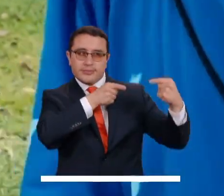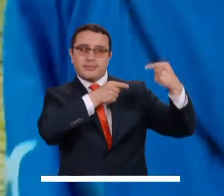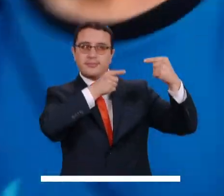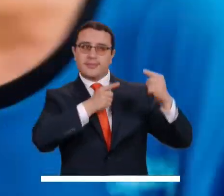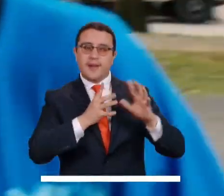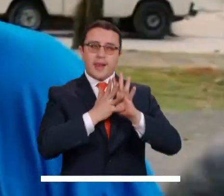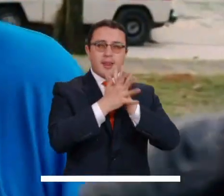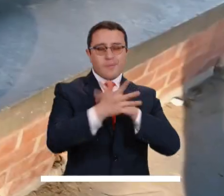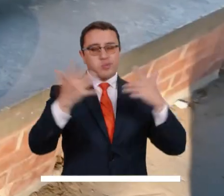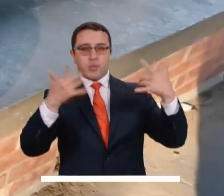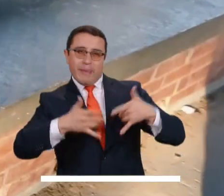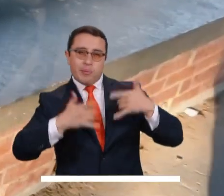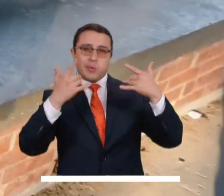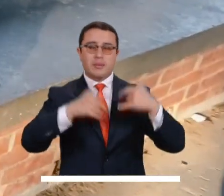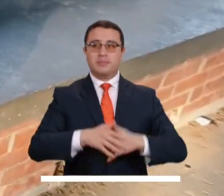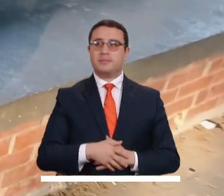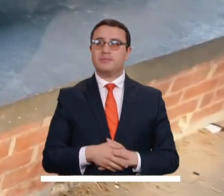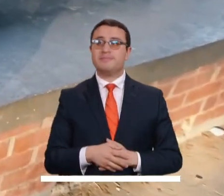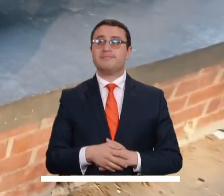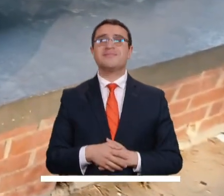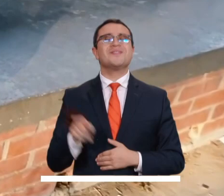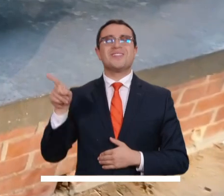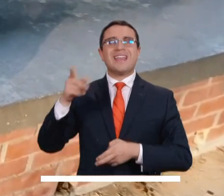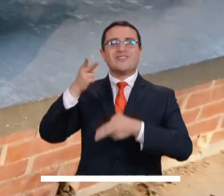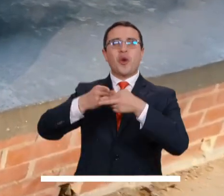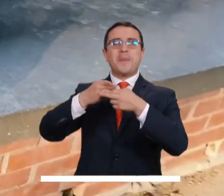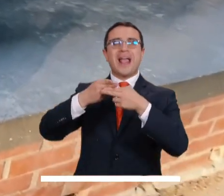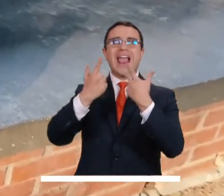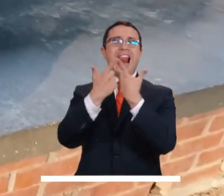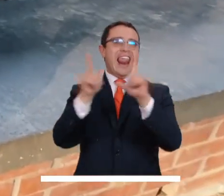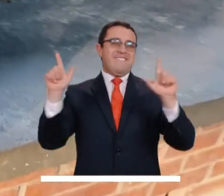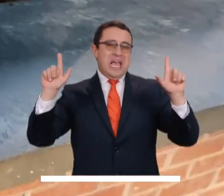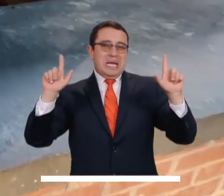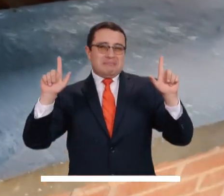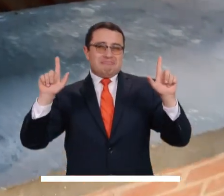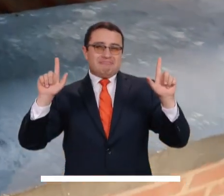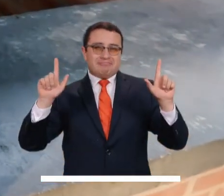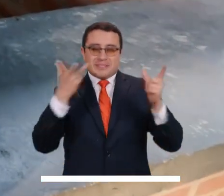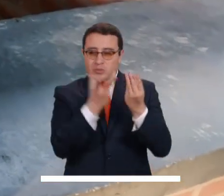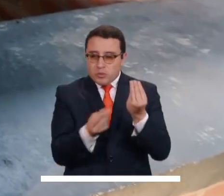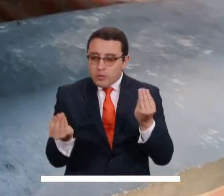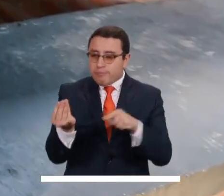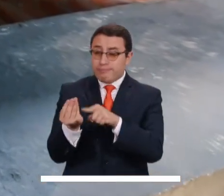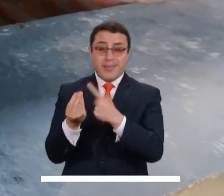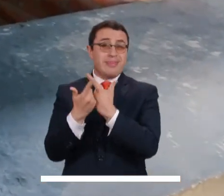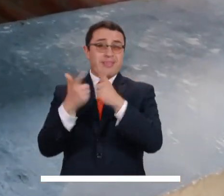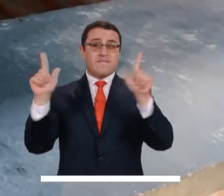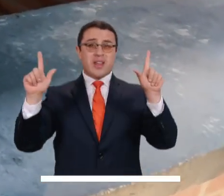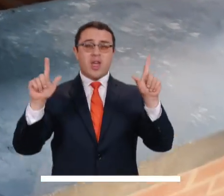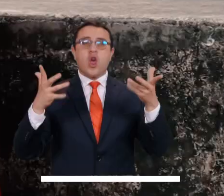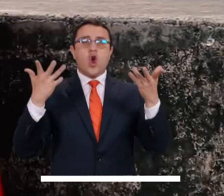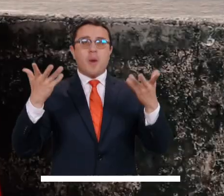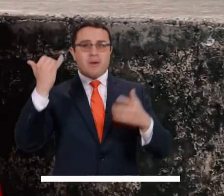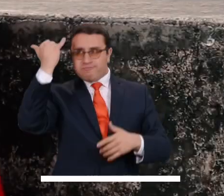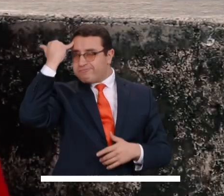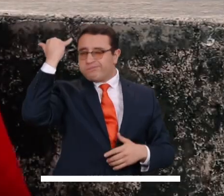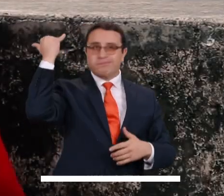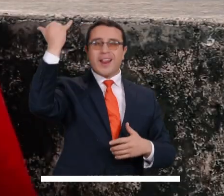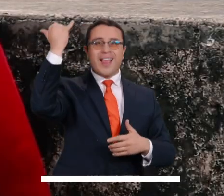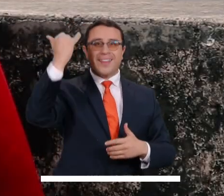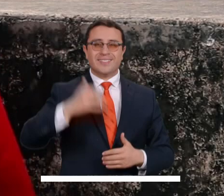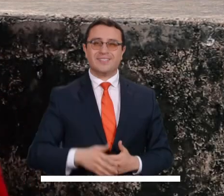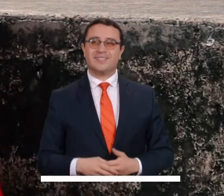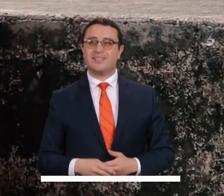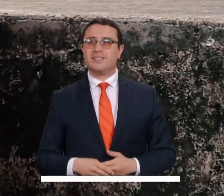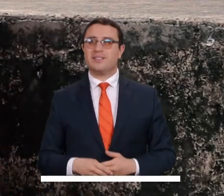su nombre lo dice, estilo libre. Entonces es una técnica en donde usted es libre a través del repentismo. Es como